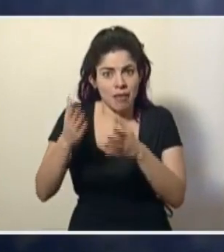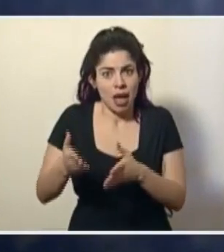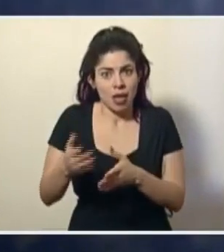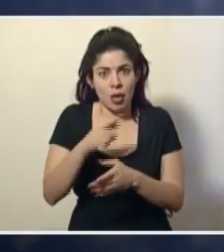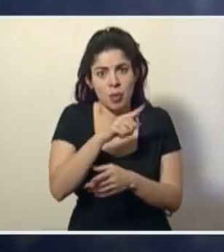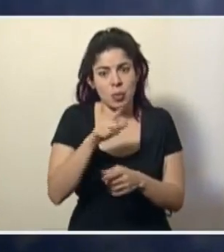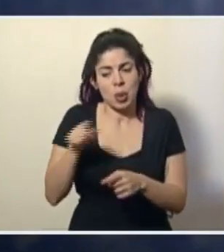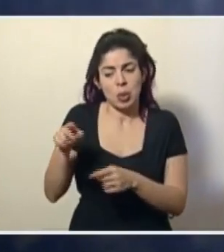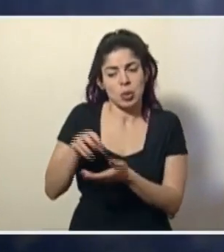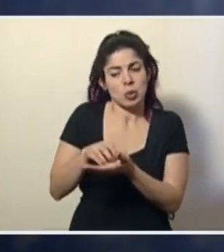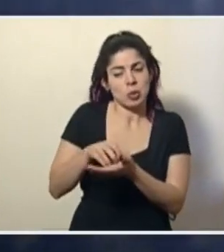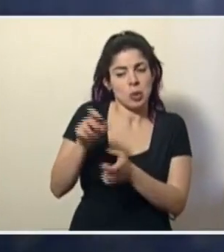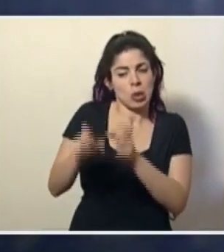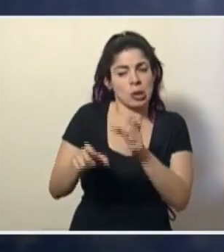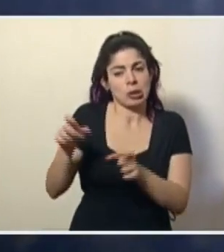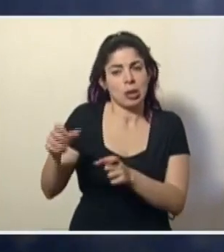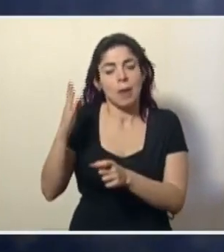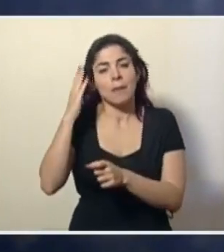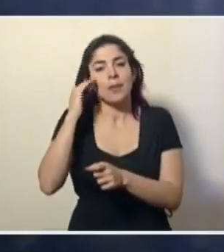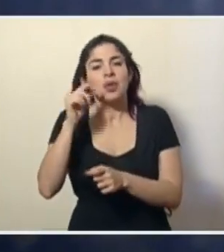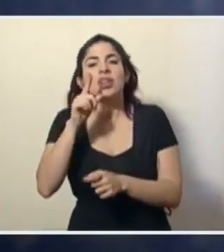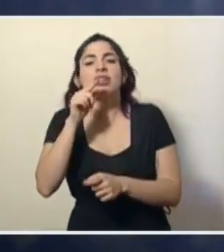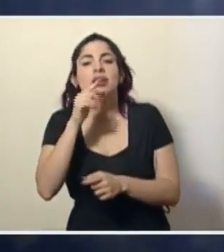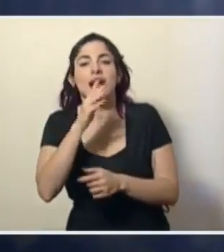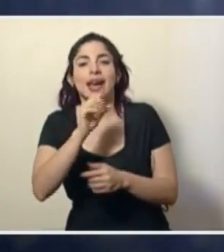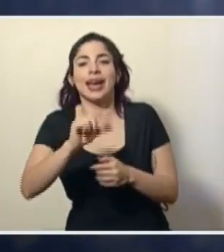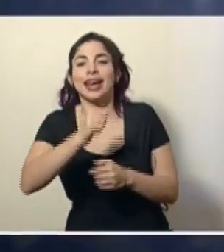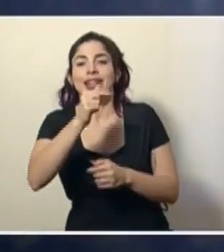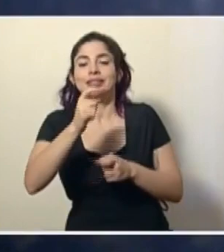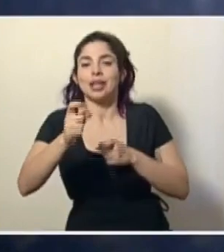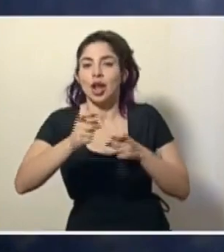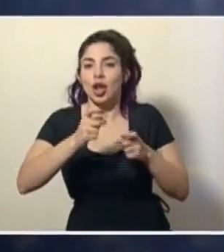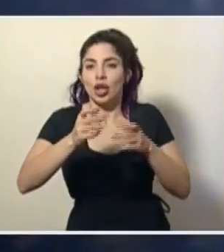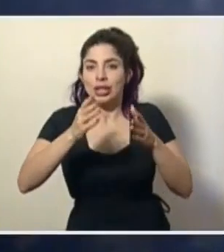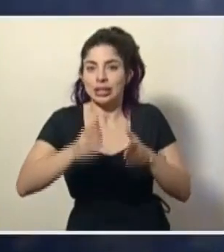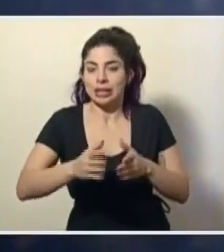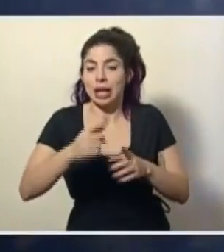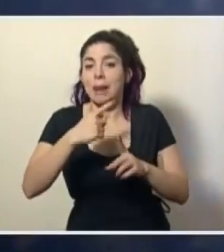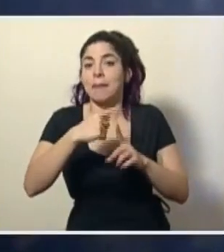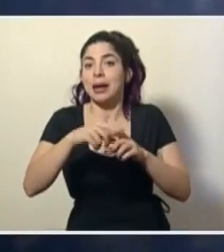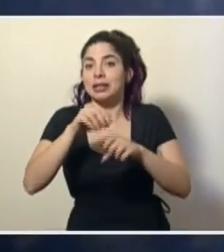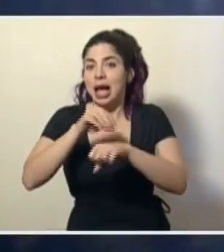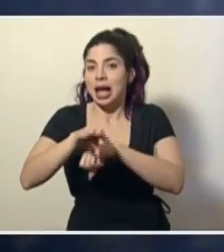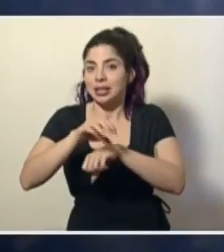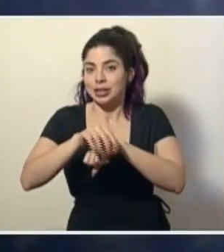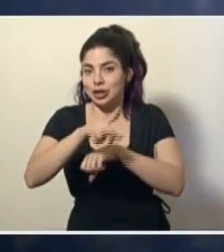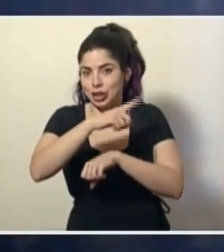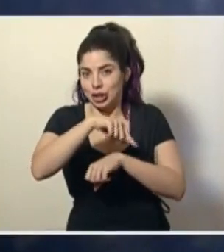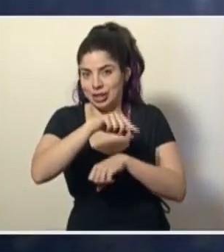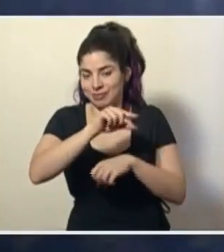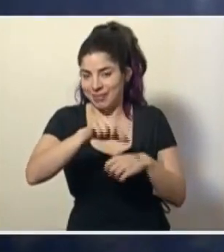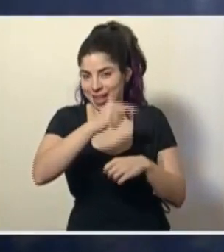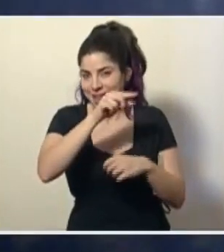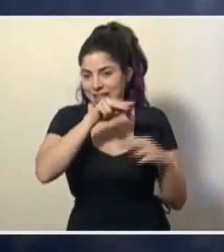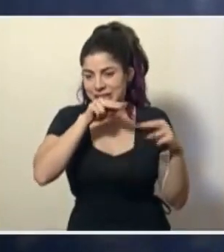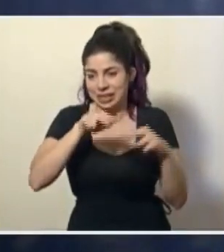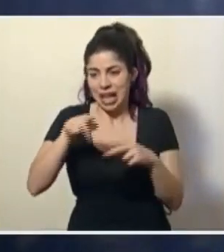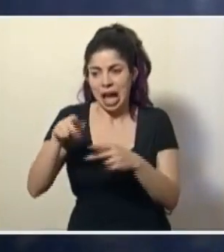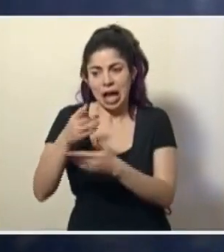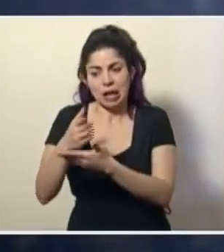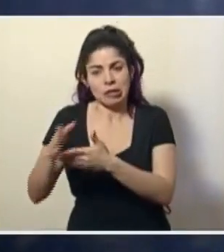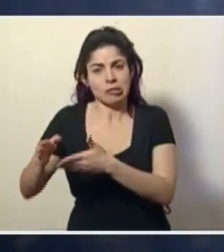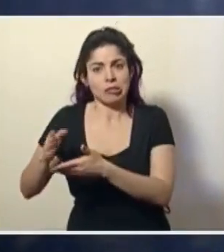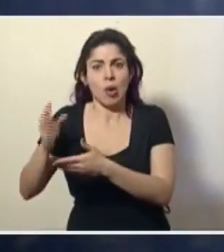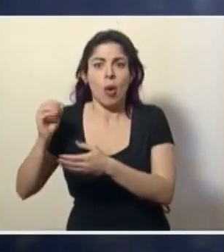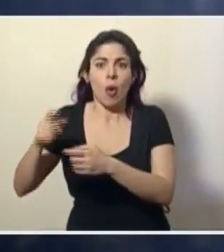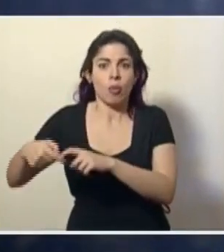siendo cuestionados a partir de la gerencia de logística y asesores en esa gerencia, para que se separen en el